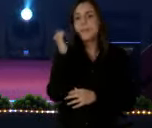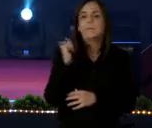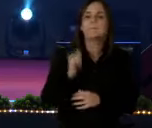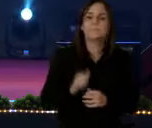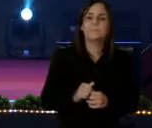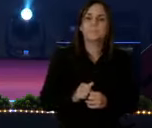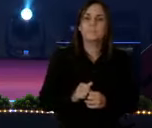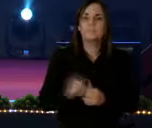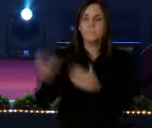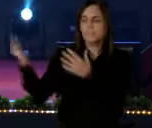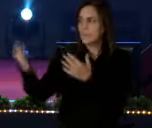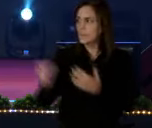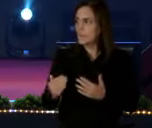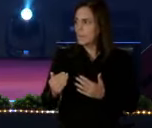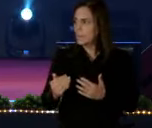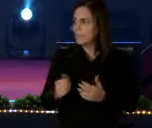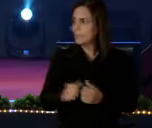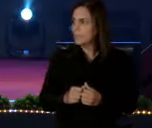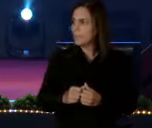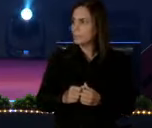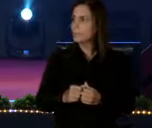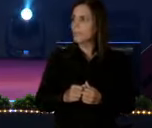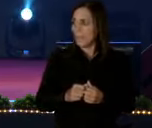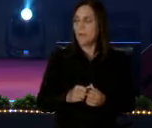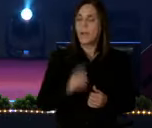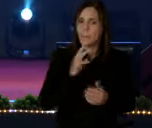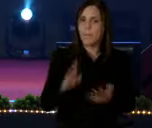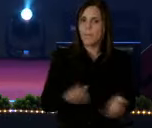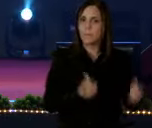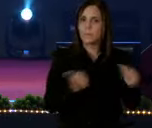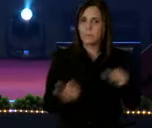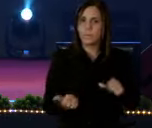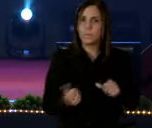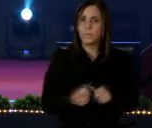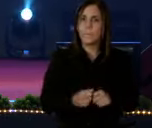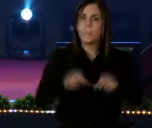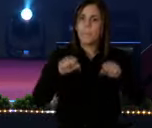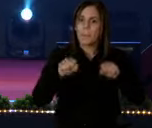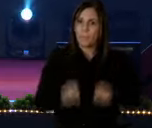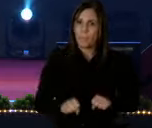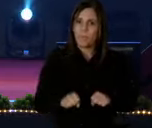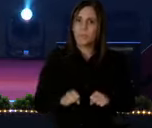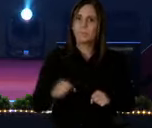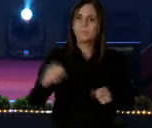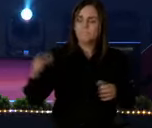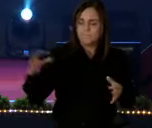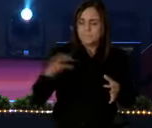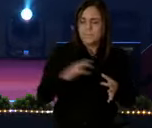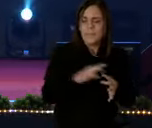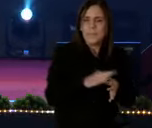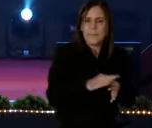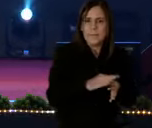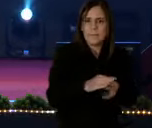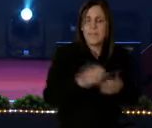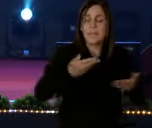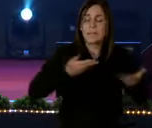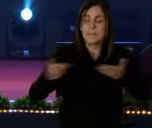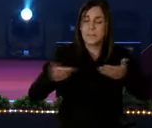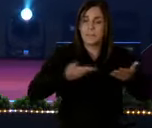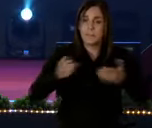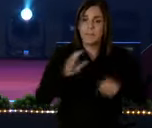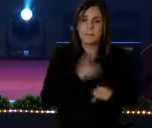olvida. Pues queremos que usted esté ahí, que no se lo pierda y que pueda integrarse a servir en la casa inmediatamente, porque eso es lo